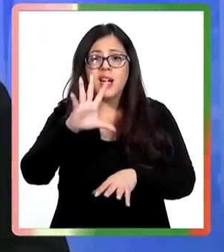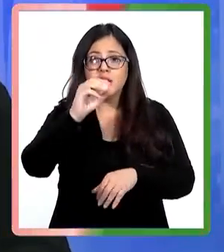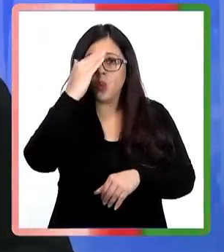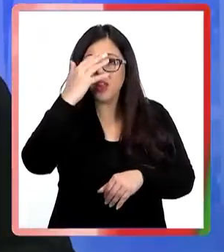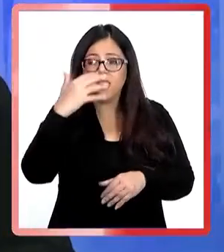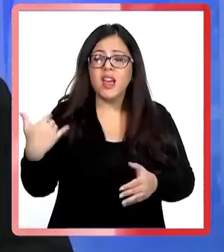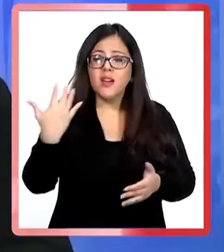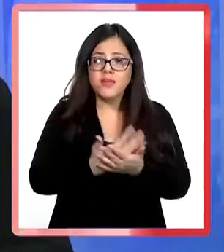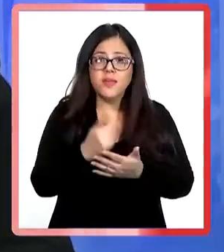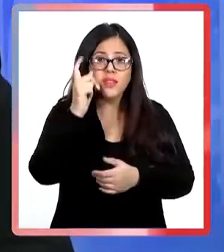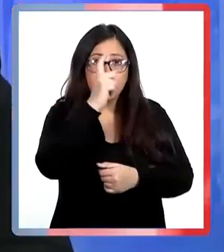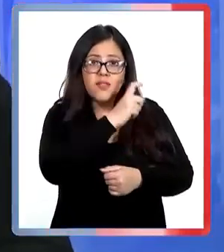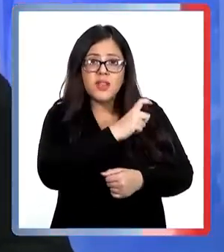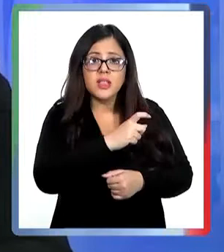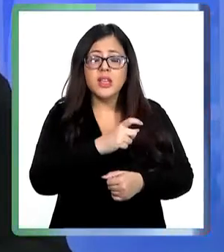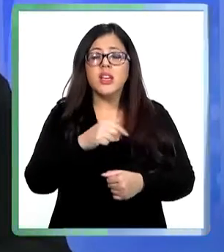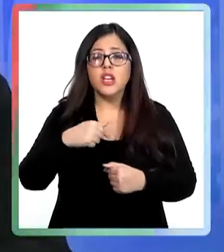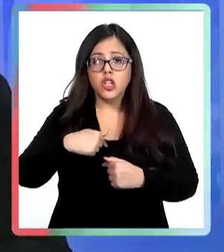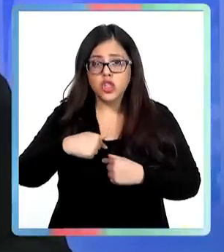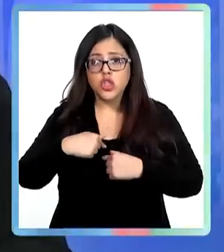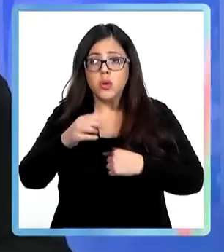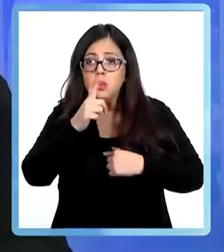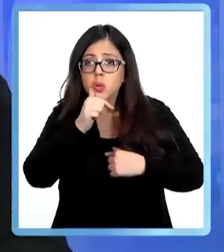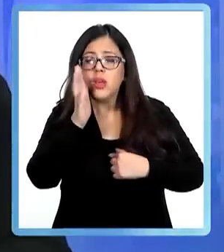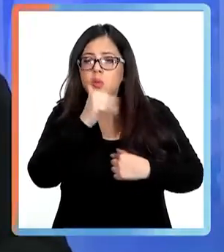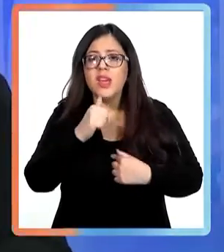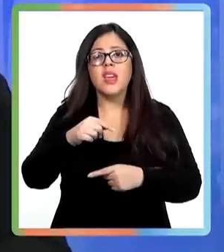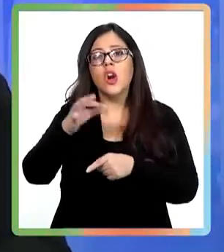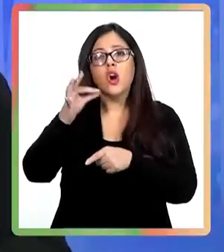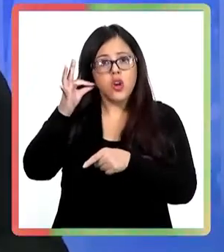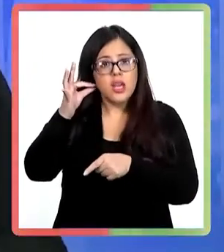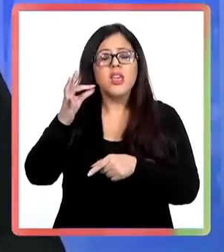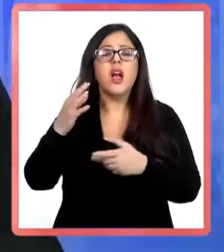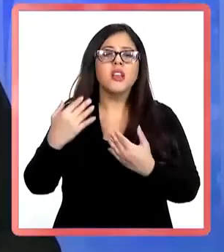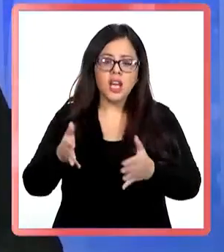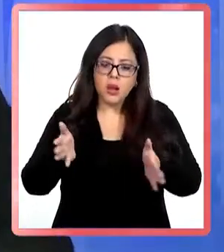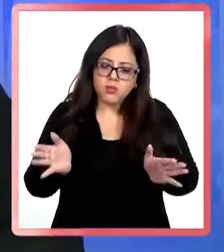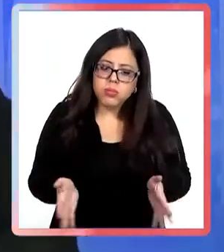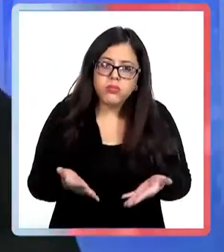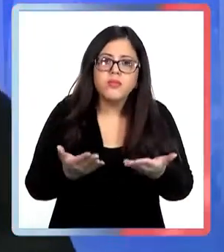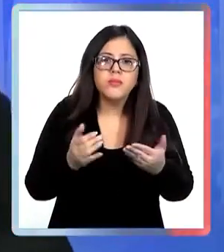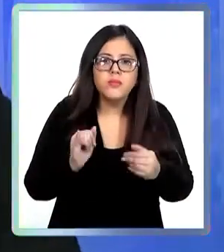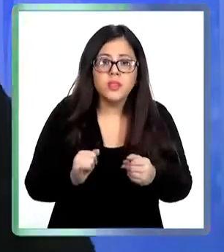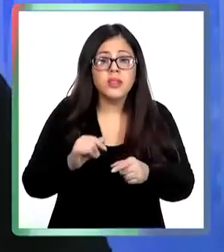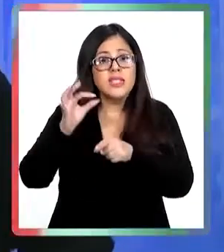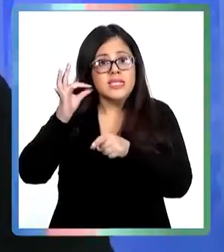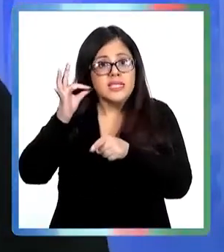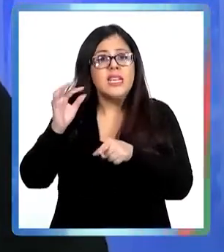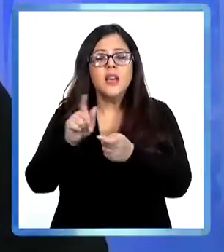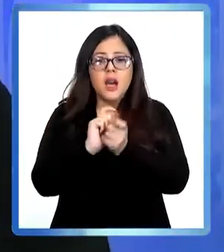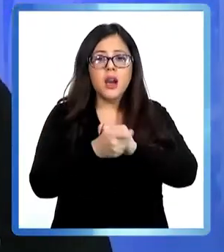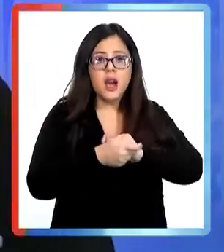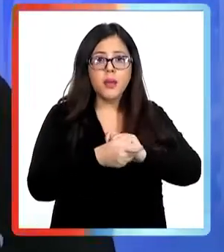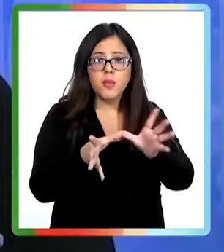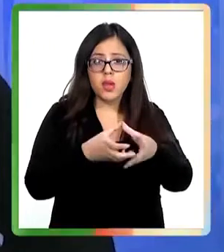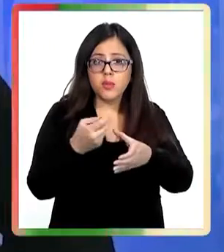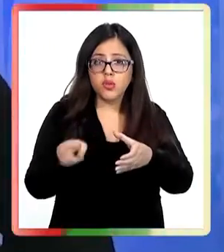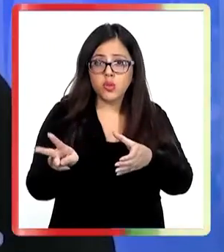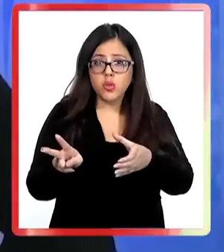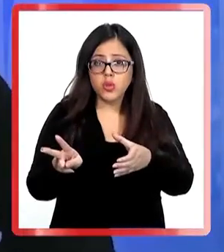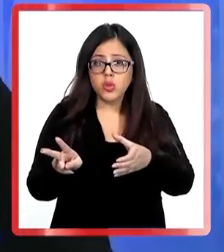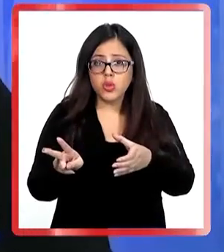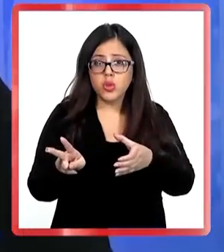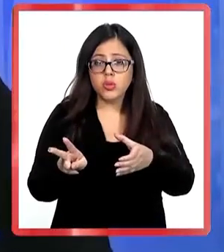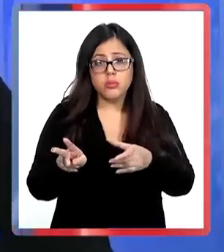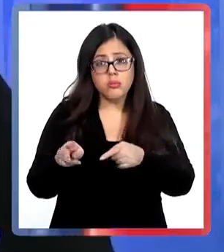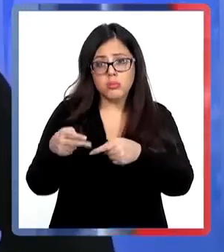días complejos y no tengo ninguna duda que con la doctora Isquia Siches lo vamos a sacar adelante. Y si ella hace cambios en su equipo, es alguna